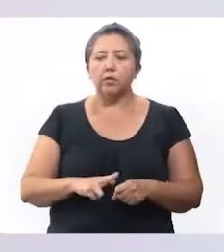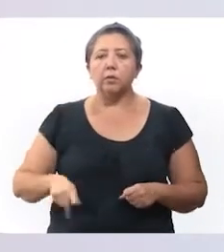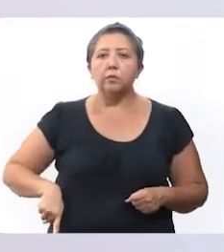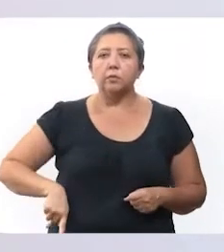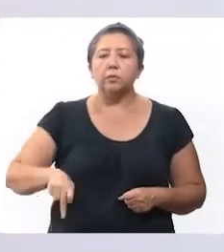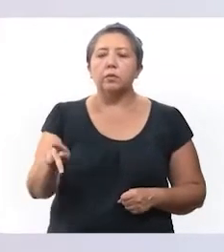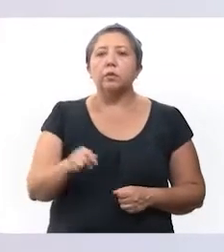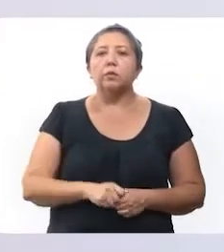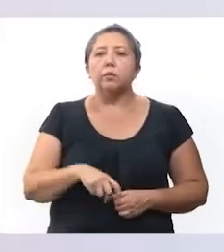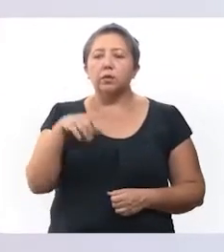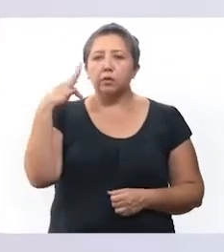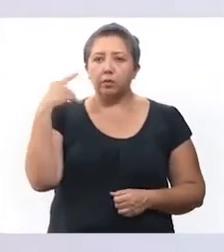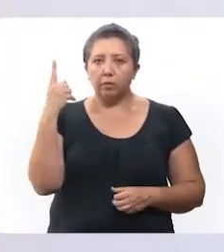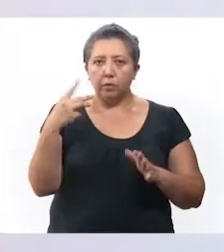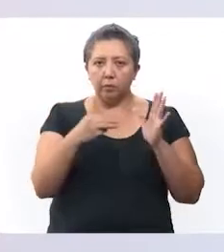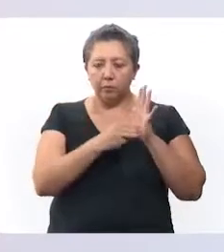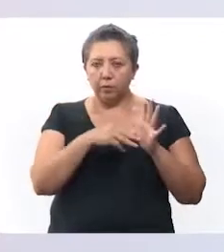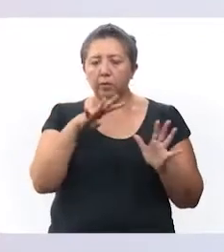hospitales públicos,